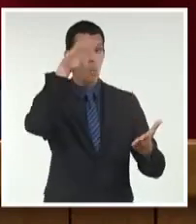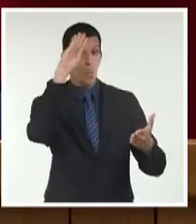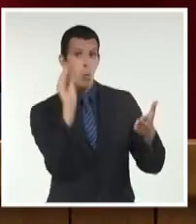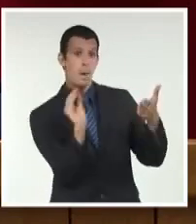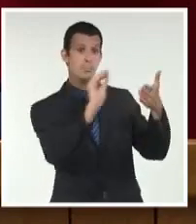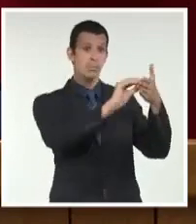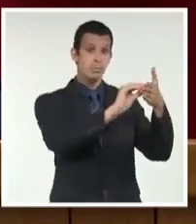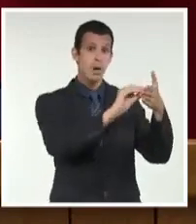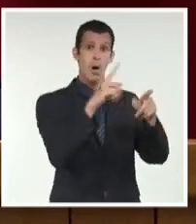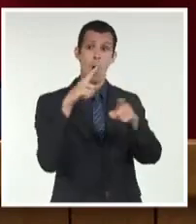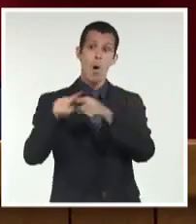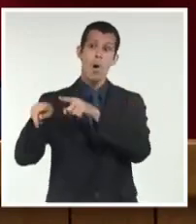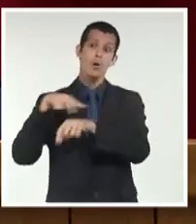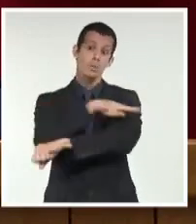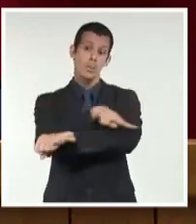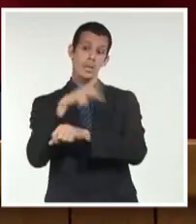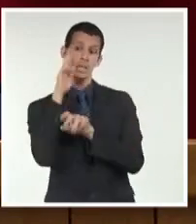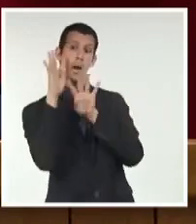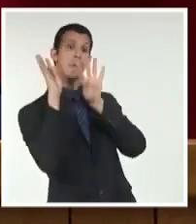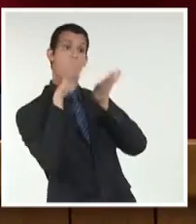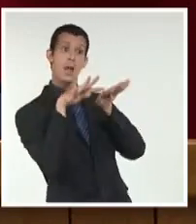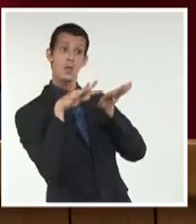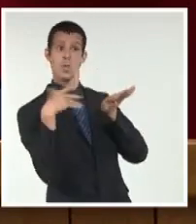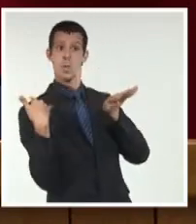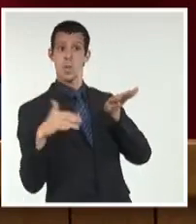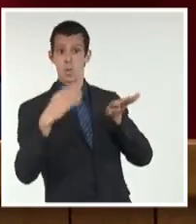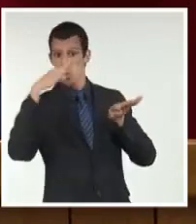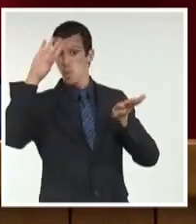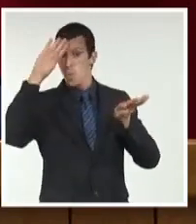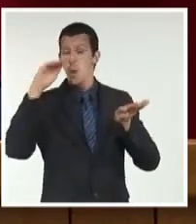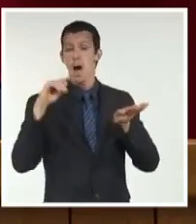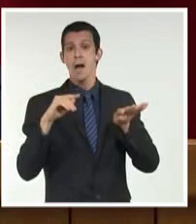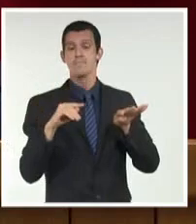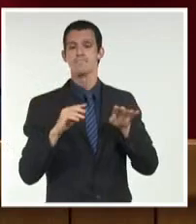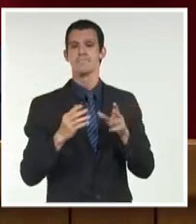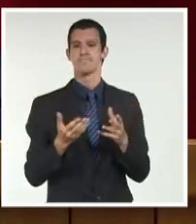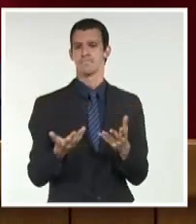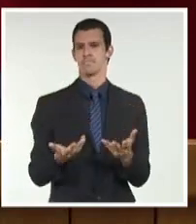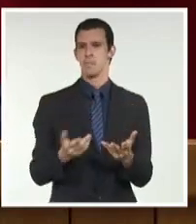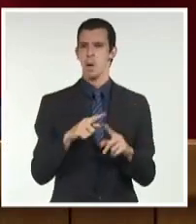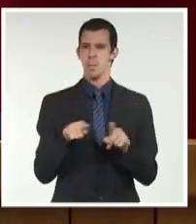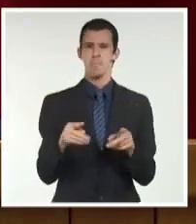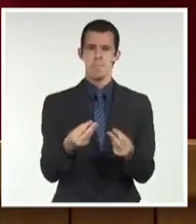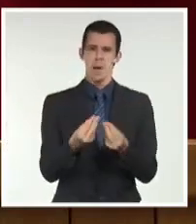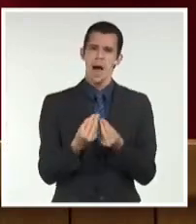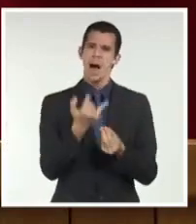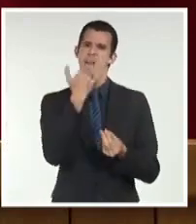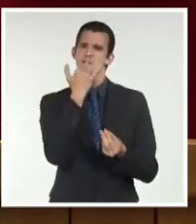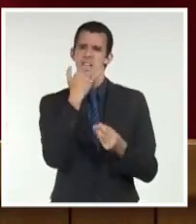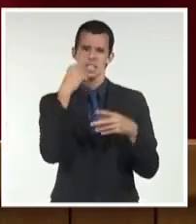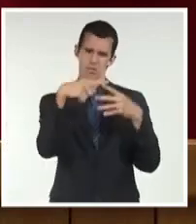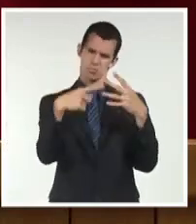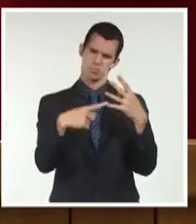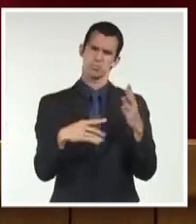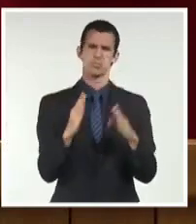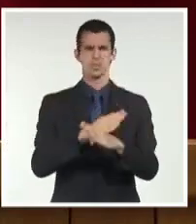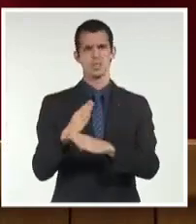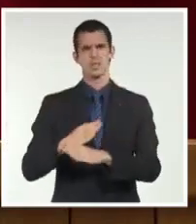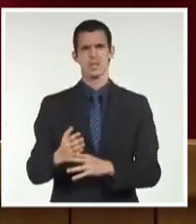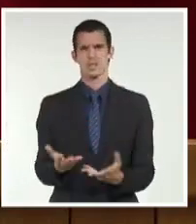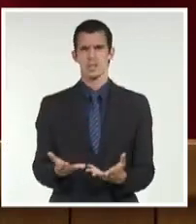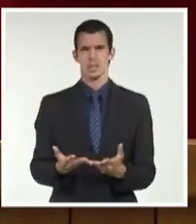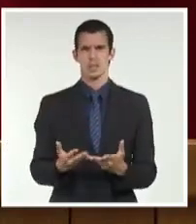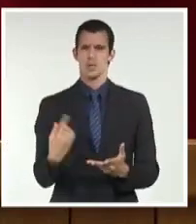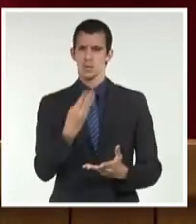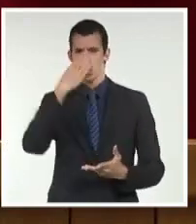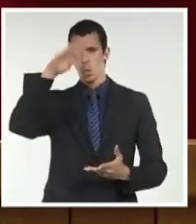transacciones financieras y comerciales internacionales. Entorpece el acceso a instituciones financieras y las posibilidades de pagos